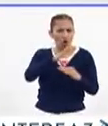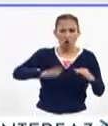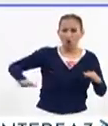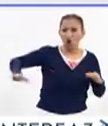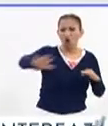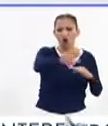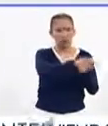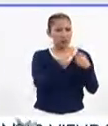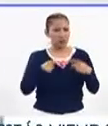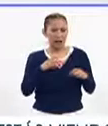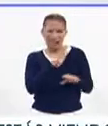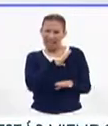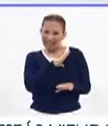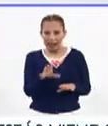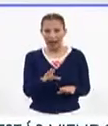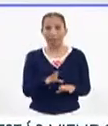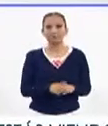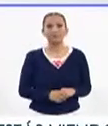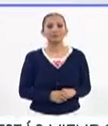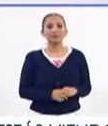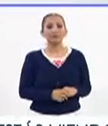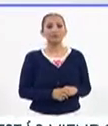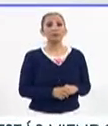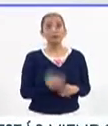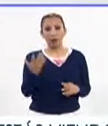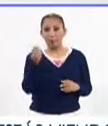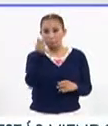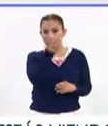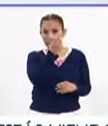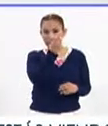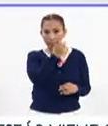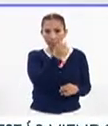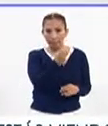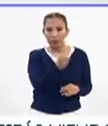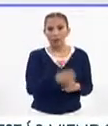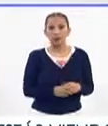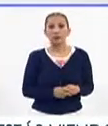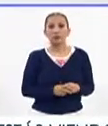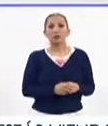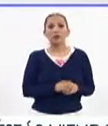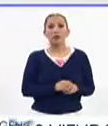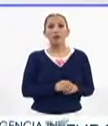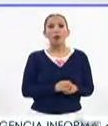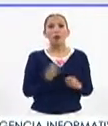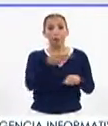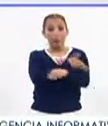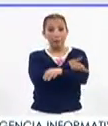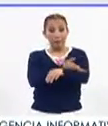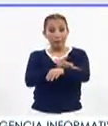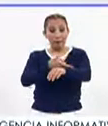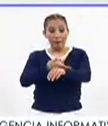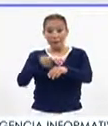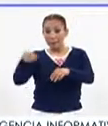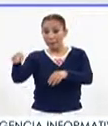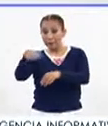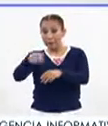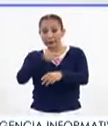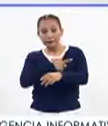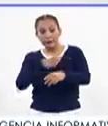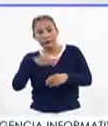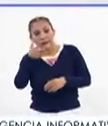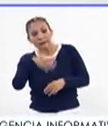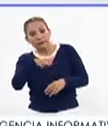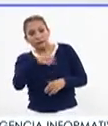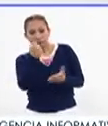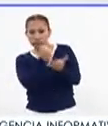diversidad de condiciones. Sí. Y que bueno, en ese sentido, las familias tienen que buscar y